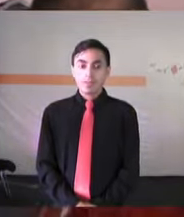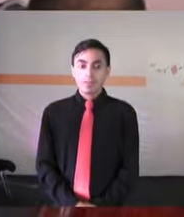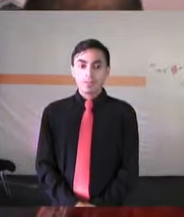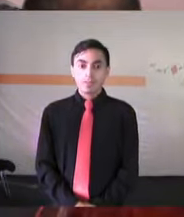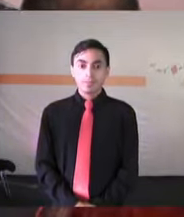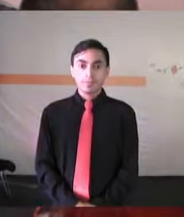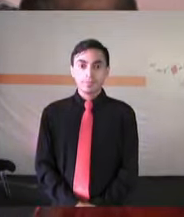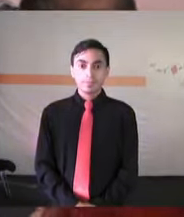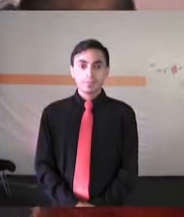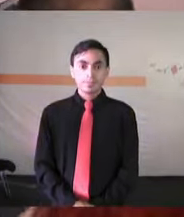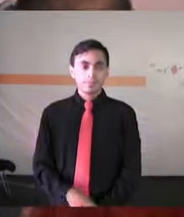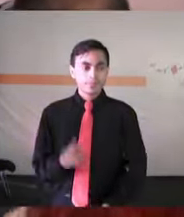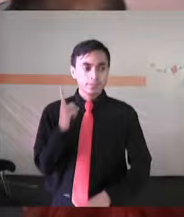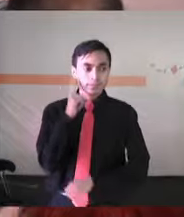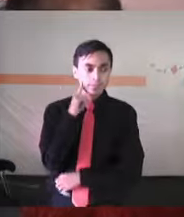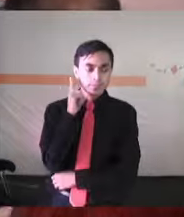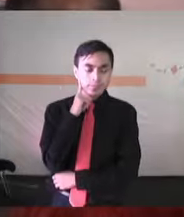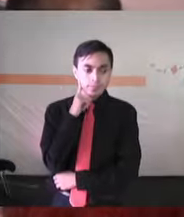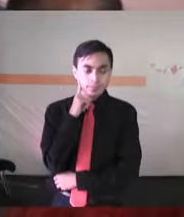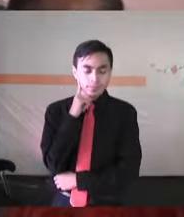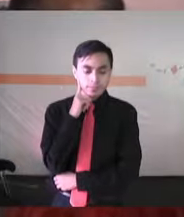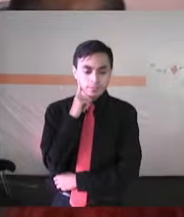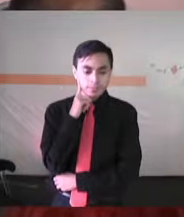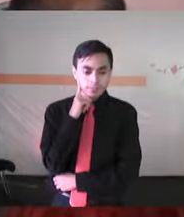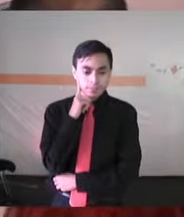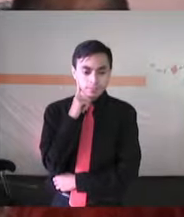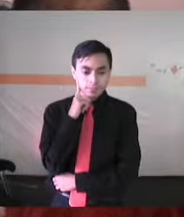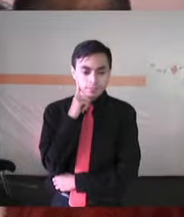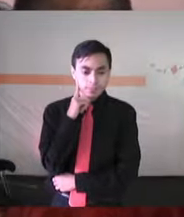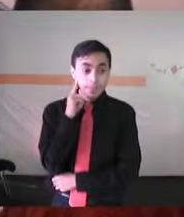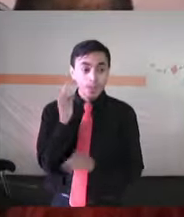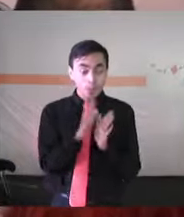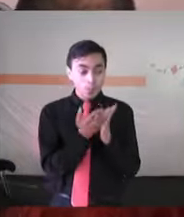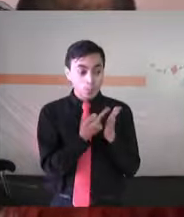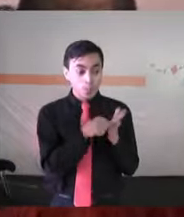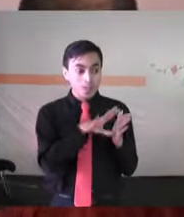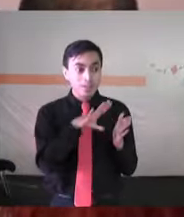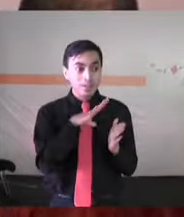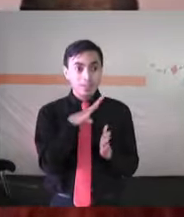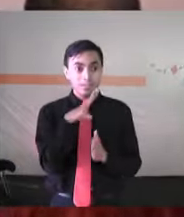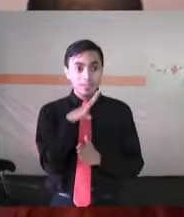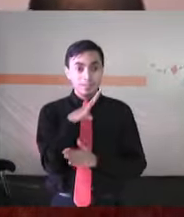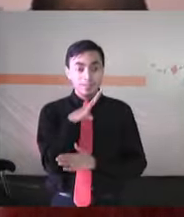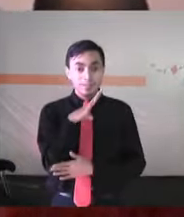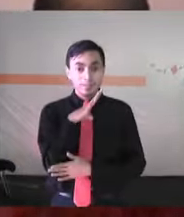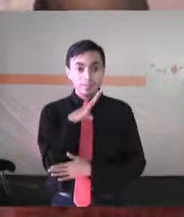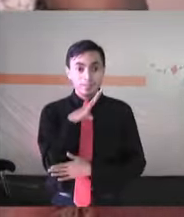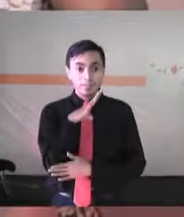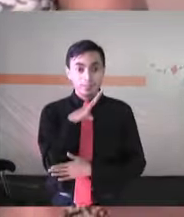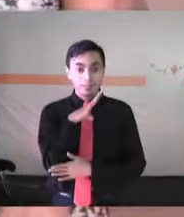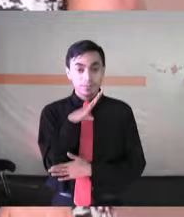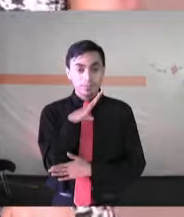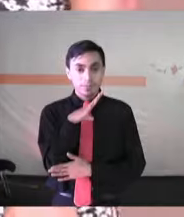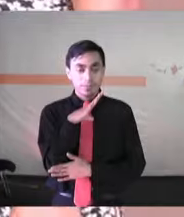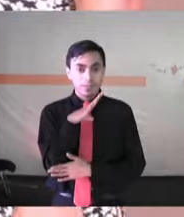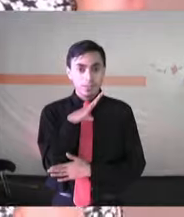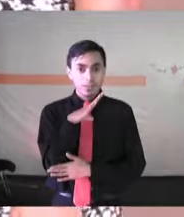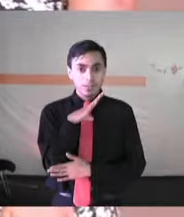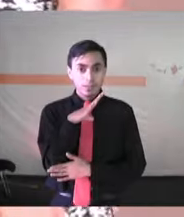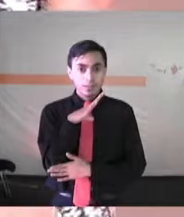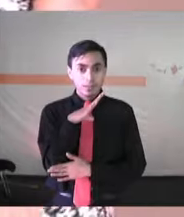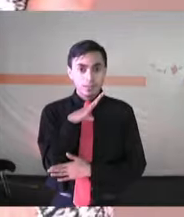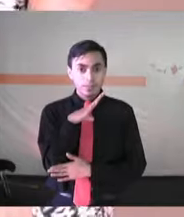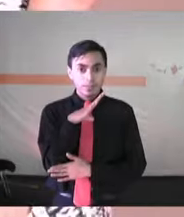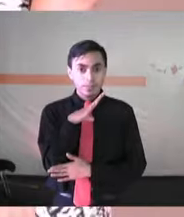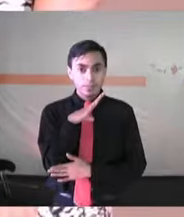Ahora vayan por su libro de colofón. Ahora vayan por su libro del fondo. Ahora vayan por su, ¿qué? Su libro de a 12 pesitos. Y sobre